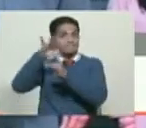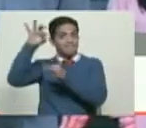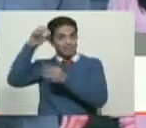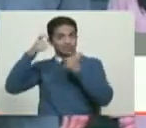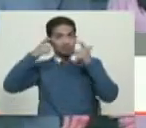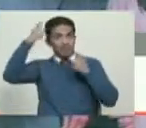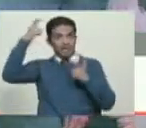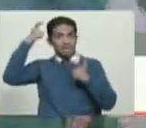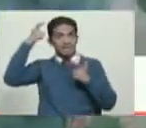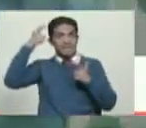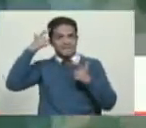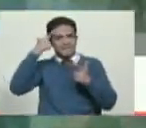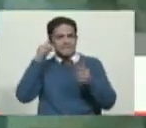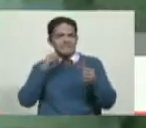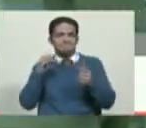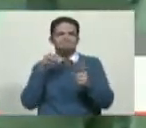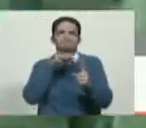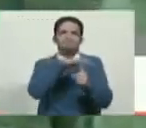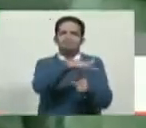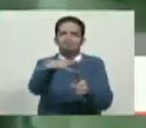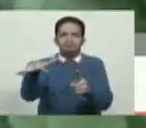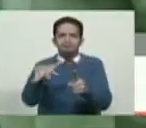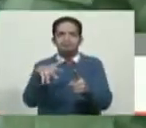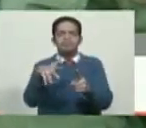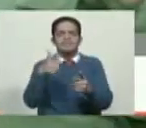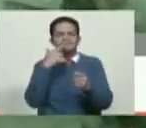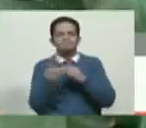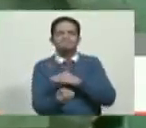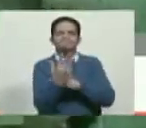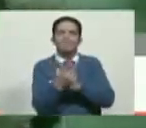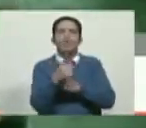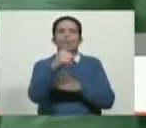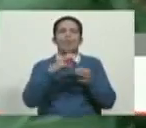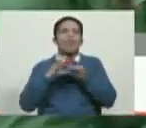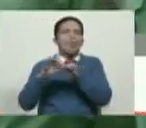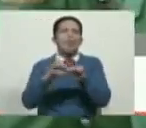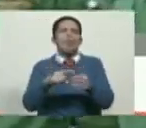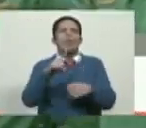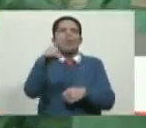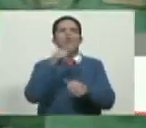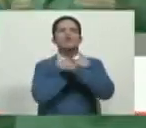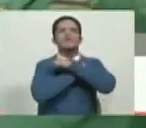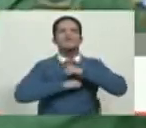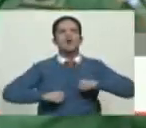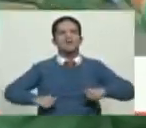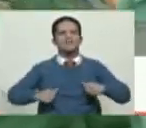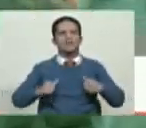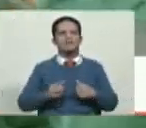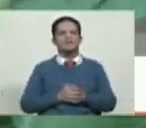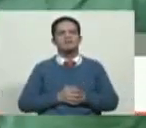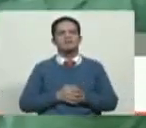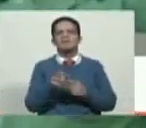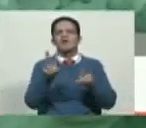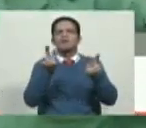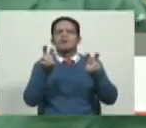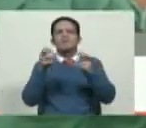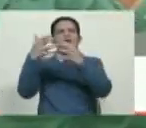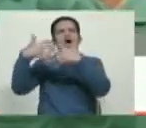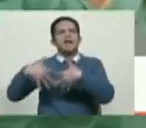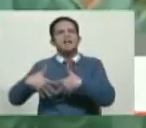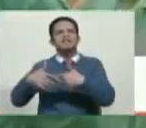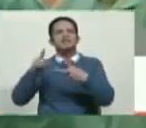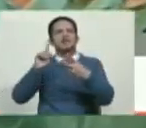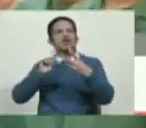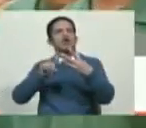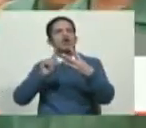crear una nueva Fuerza Armada, una sola Fuerza Armada, con una nueva organización, con una